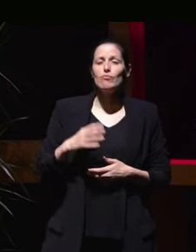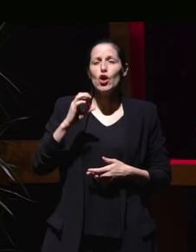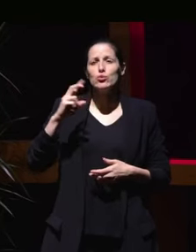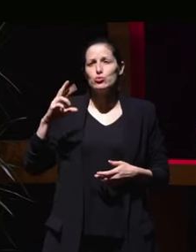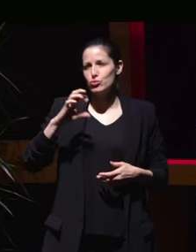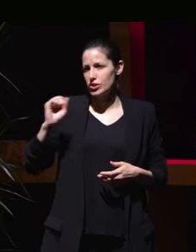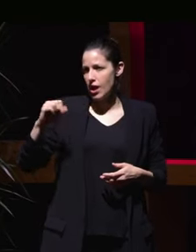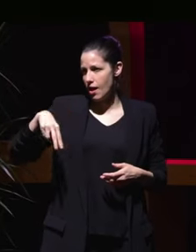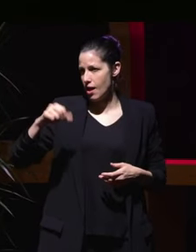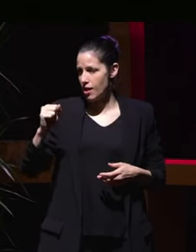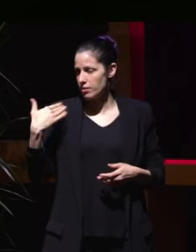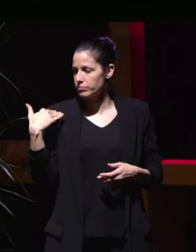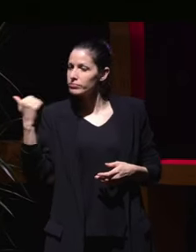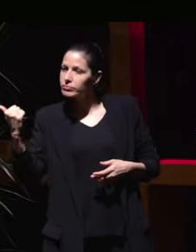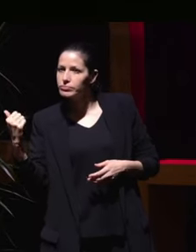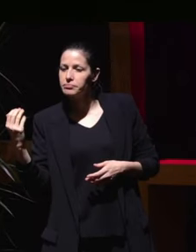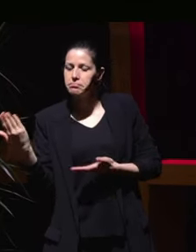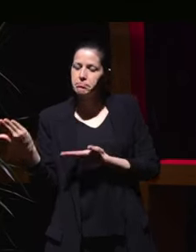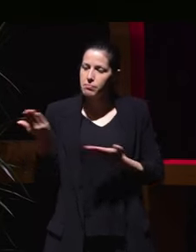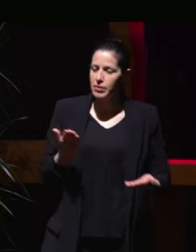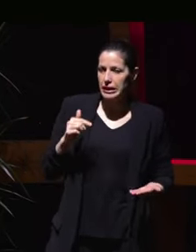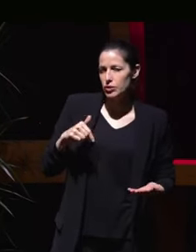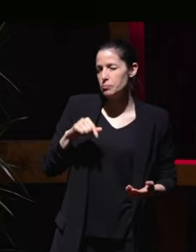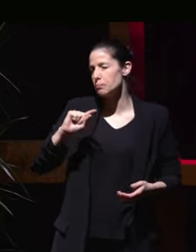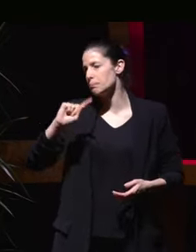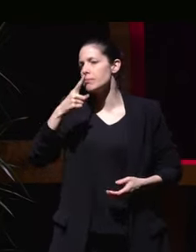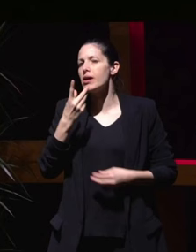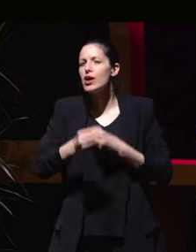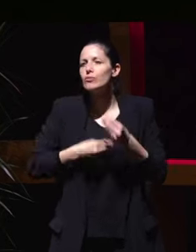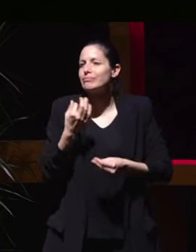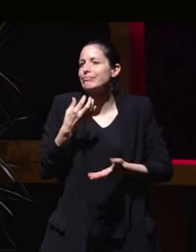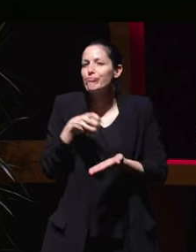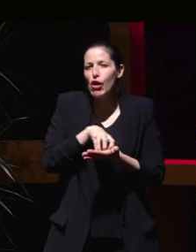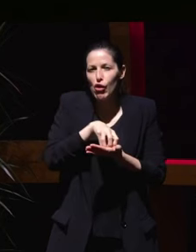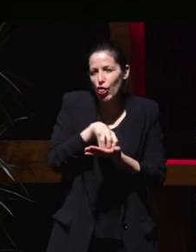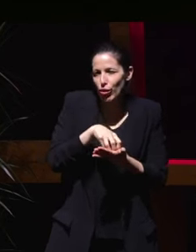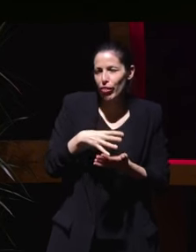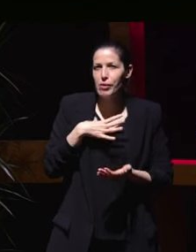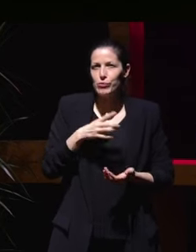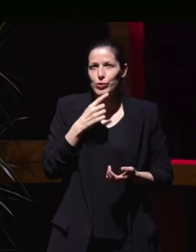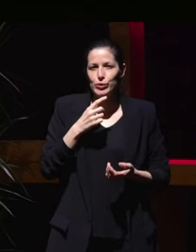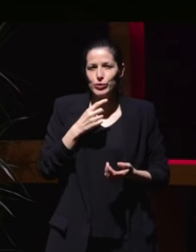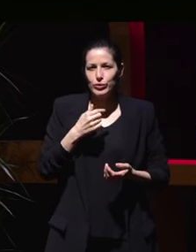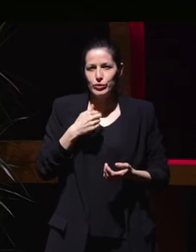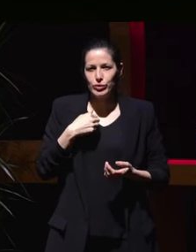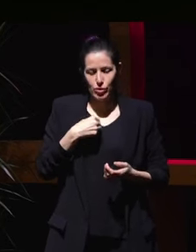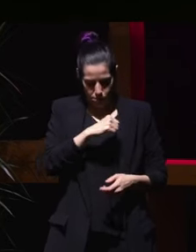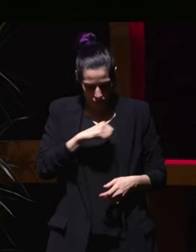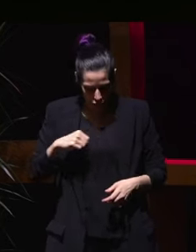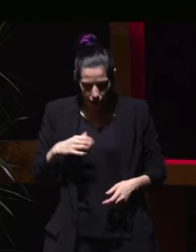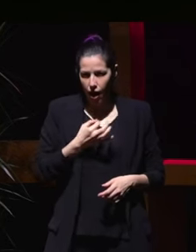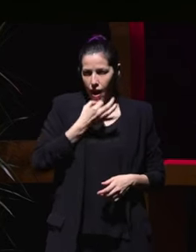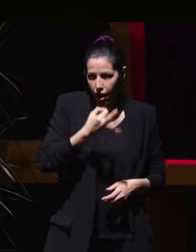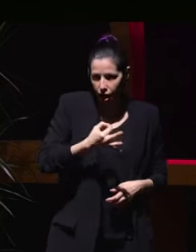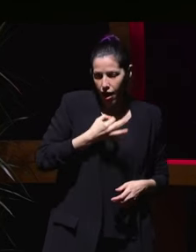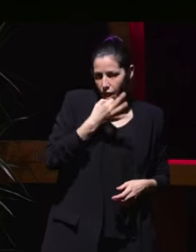aquí, lo primero que hice fue dudar, porque no estoy acostumbrada a hablar de mí misma, estoy más acostumbrada